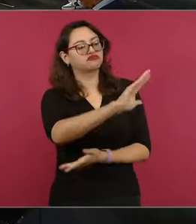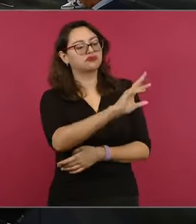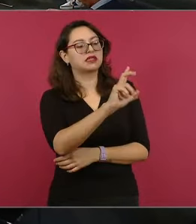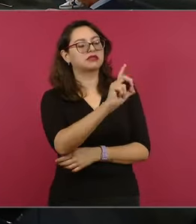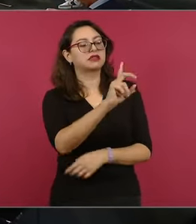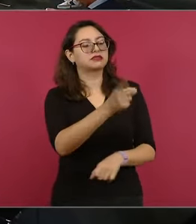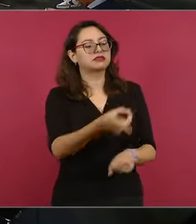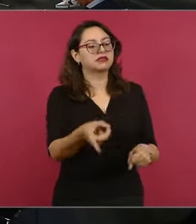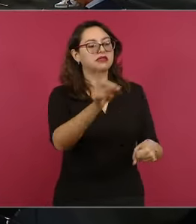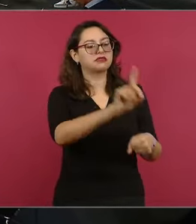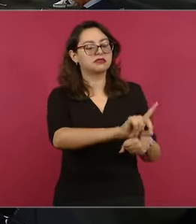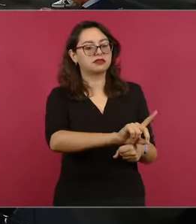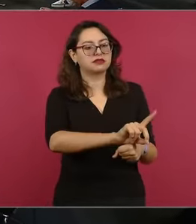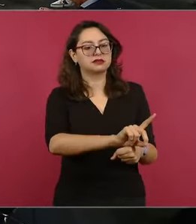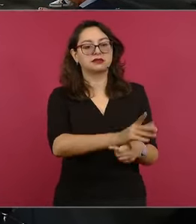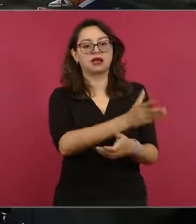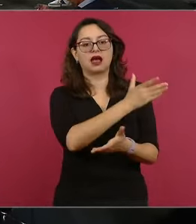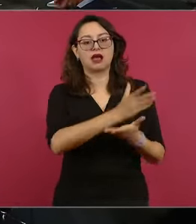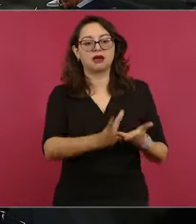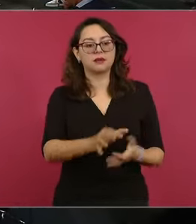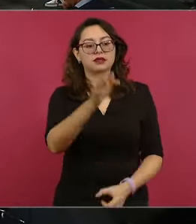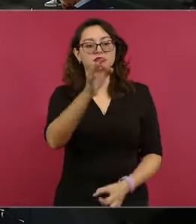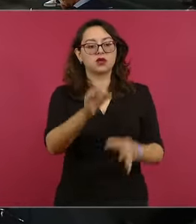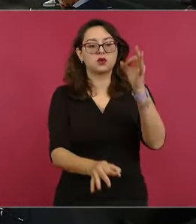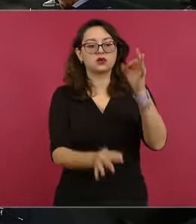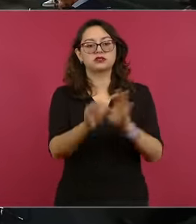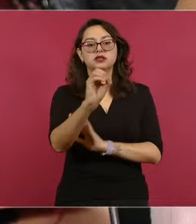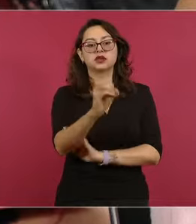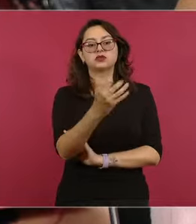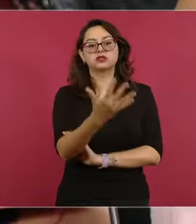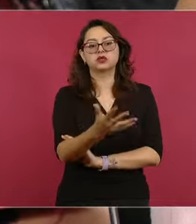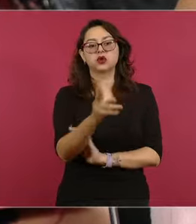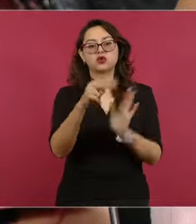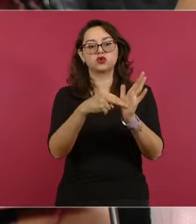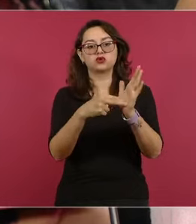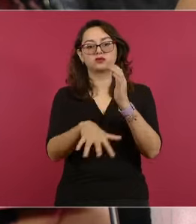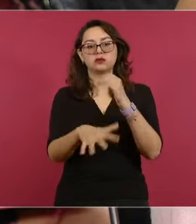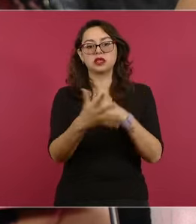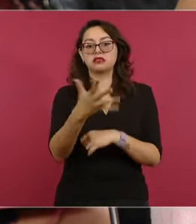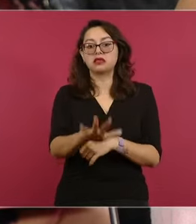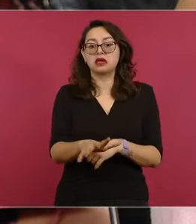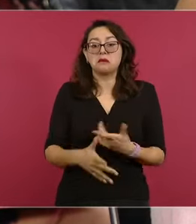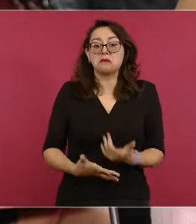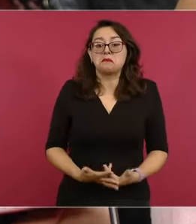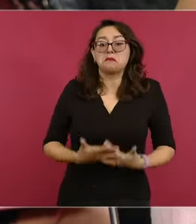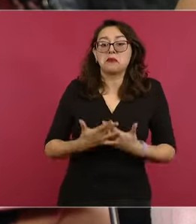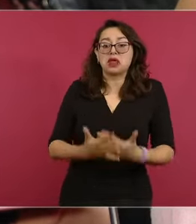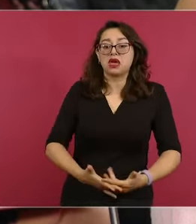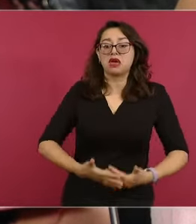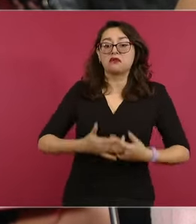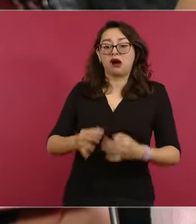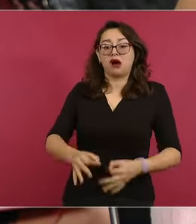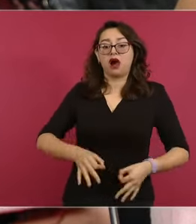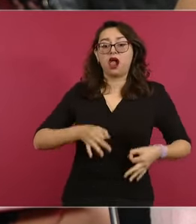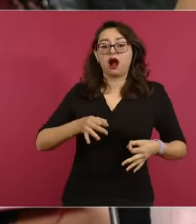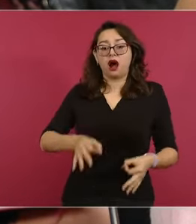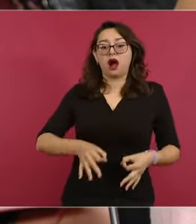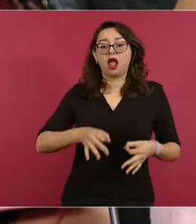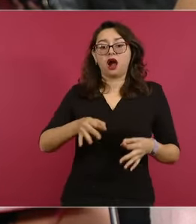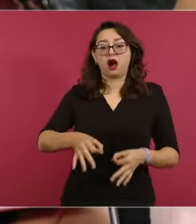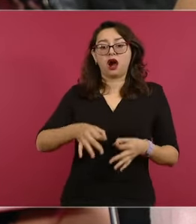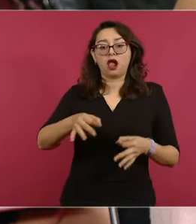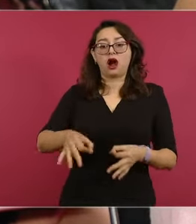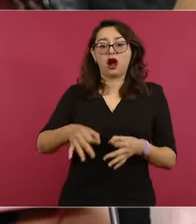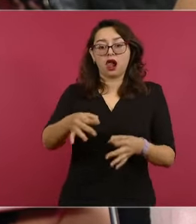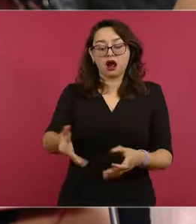también cuentan con un juicio que es el 05-2010 y que lo tienen paralizado. La petición es de